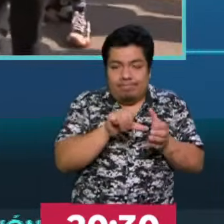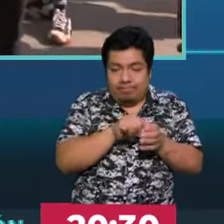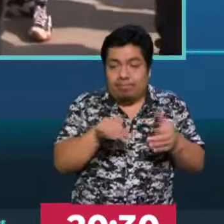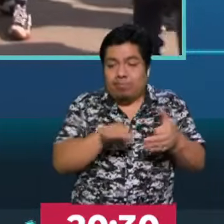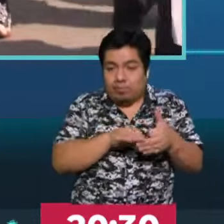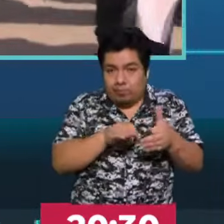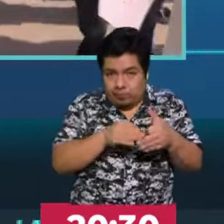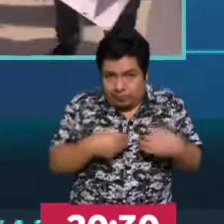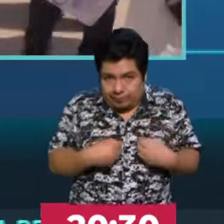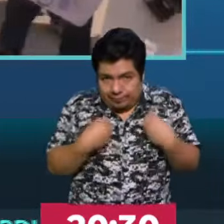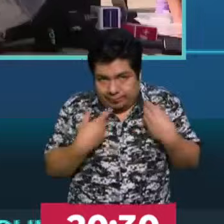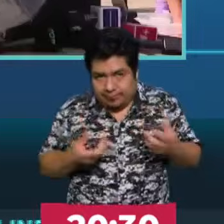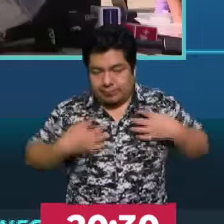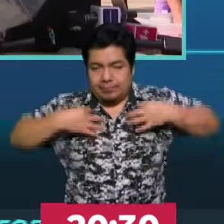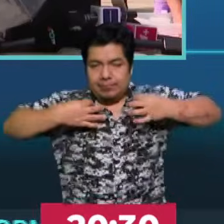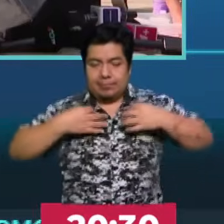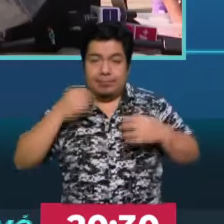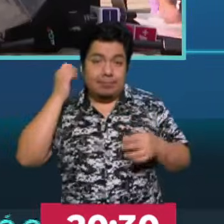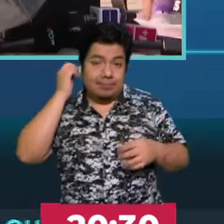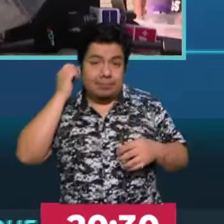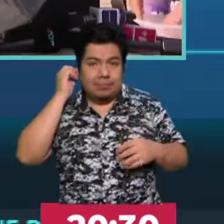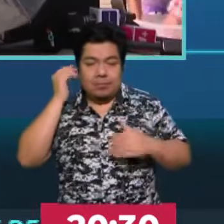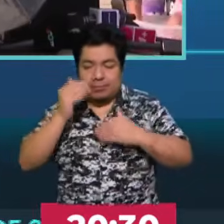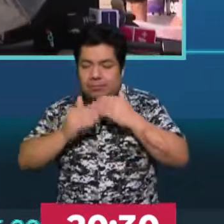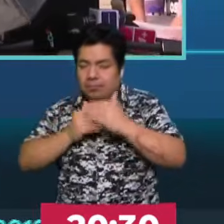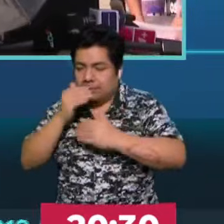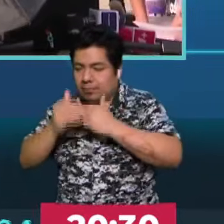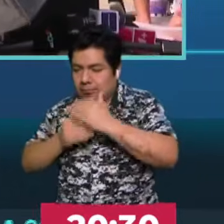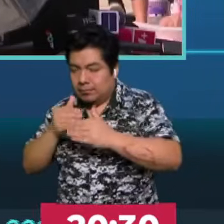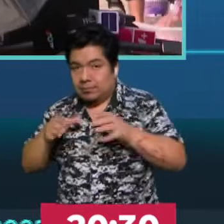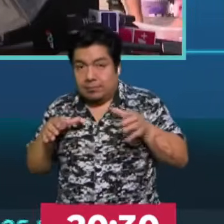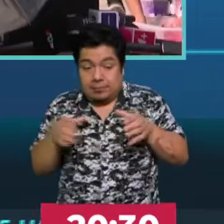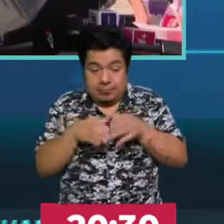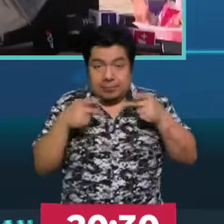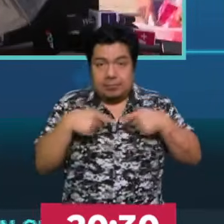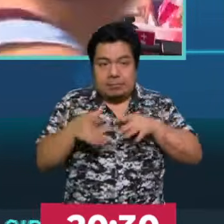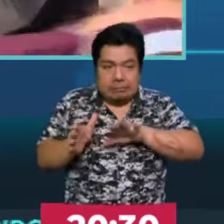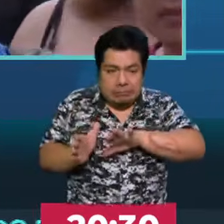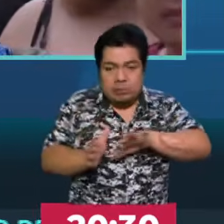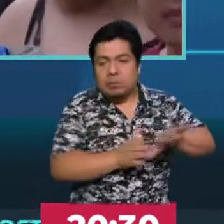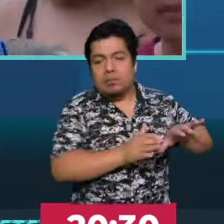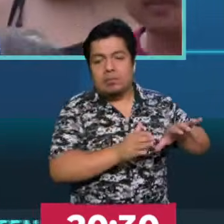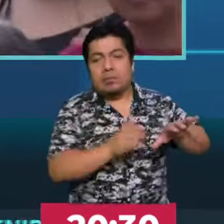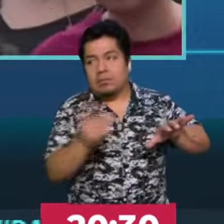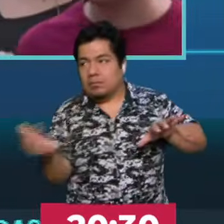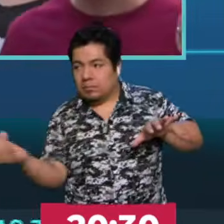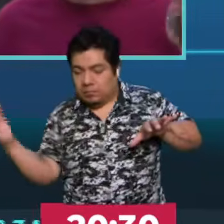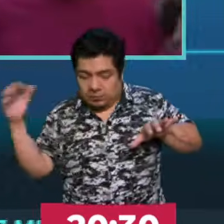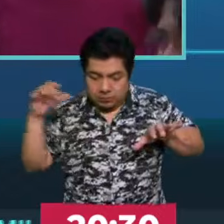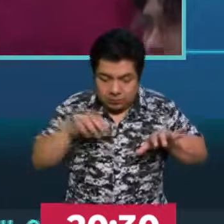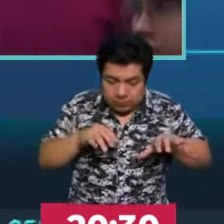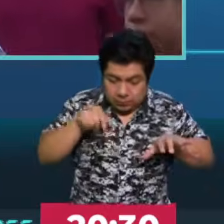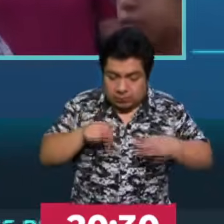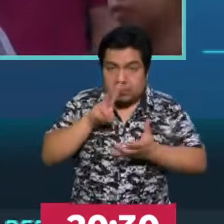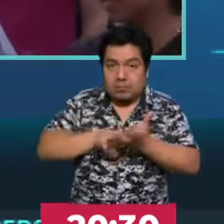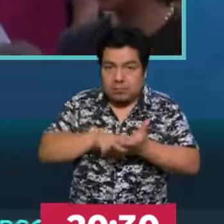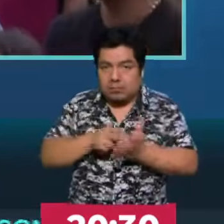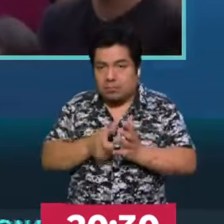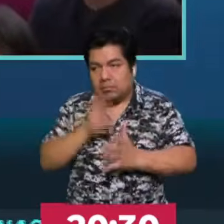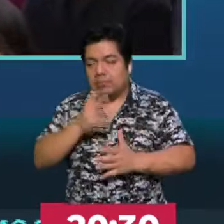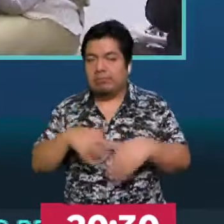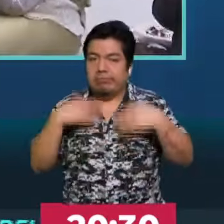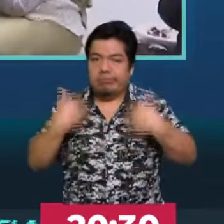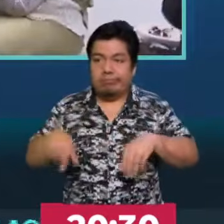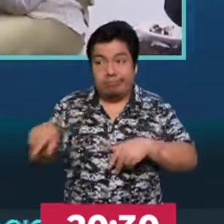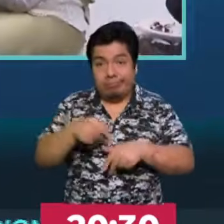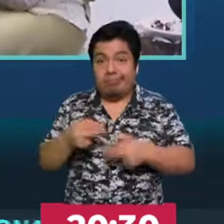Entonces, esto es parte de lo que ha hecho que este proceso de desplazar y al mismo tiempo repoblar encarecidamente ha sido un